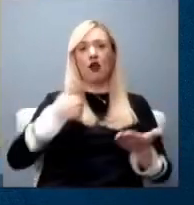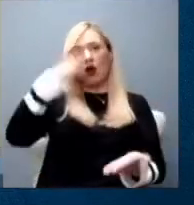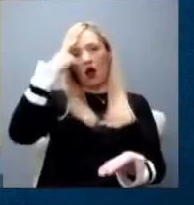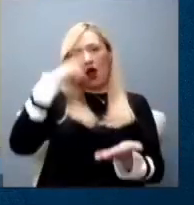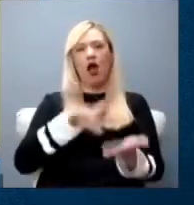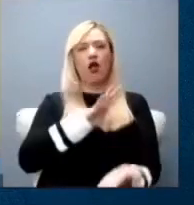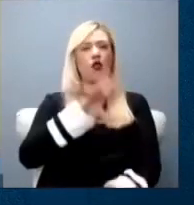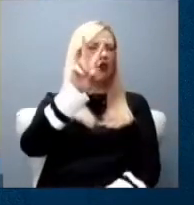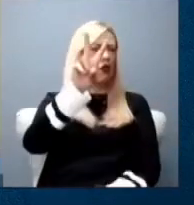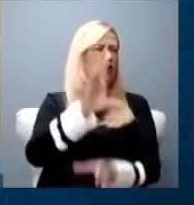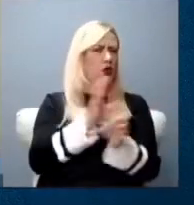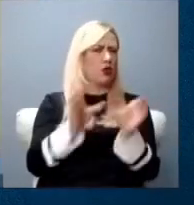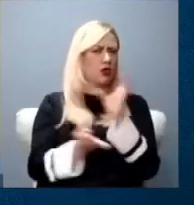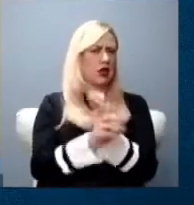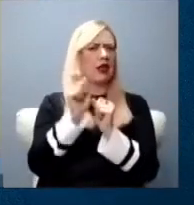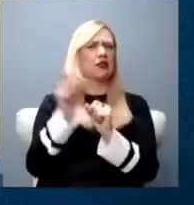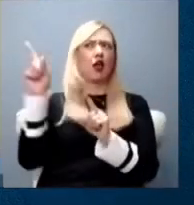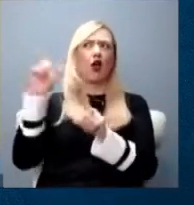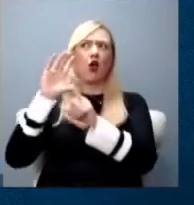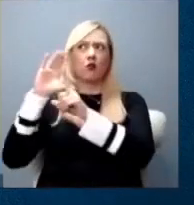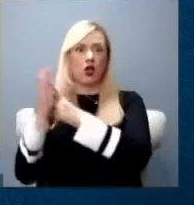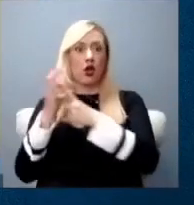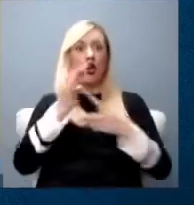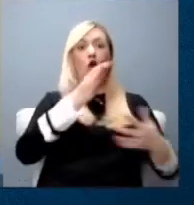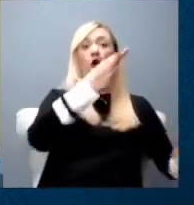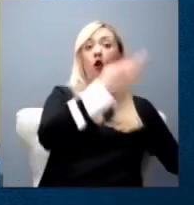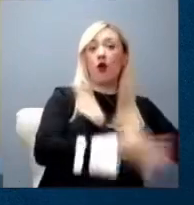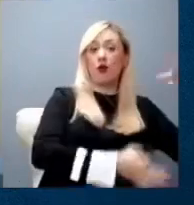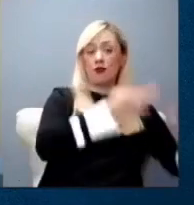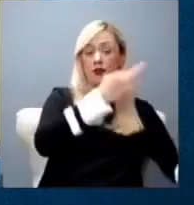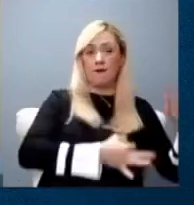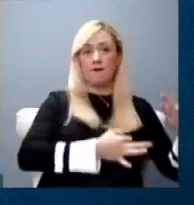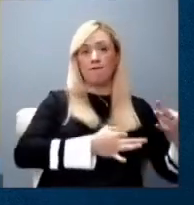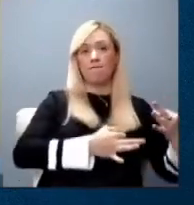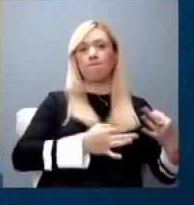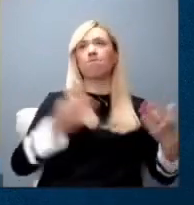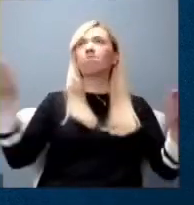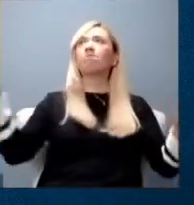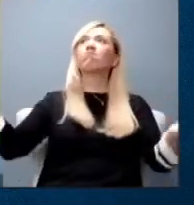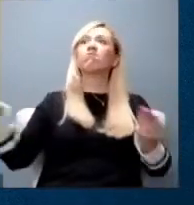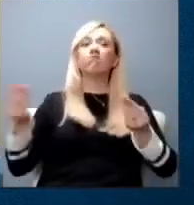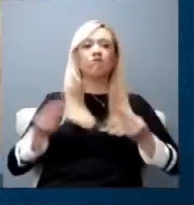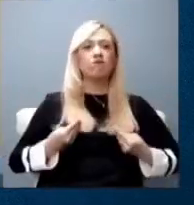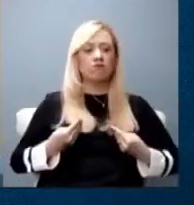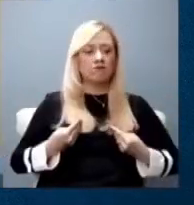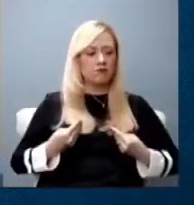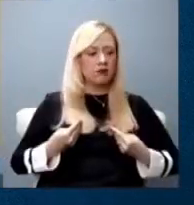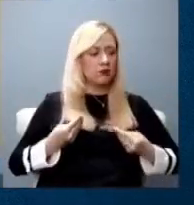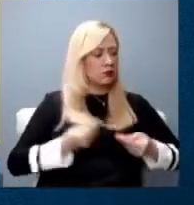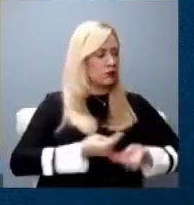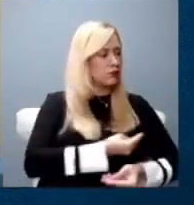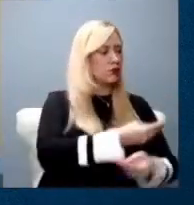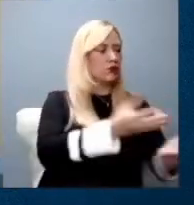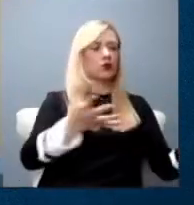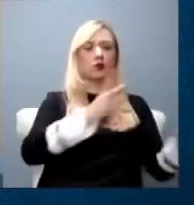que nos brindan. En primer lugar, tanto la Comisión como la Corte, a través de su función consultiva, nos brindan, digamos, o le brindan a los